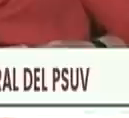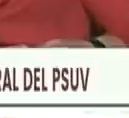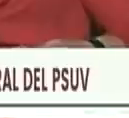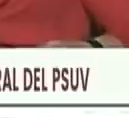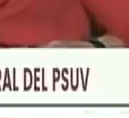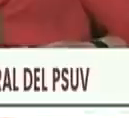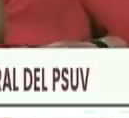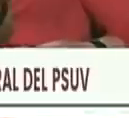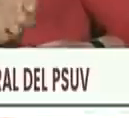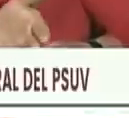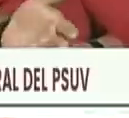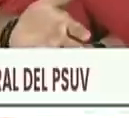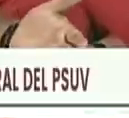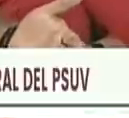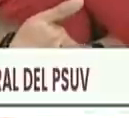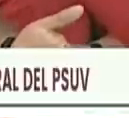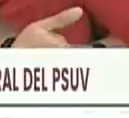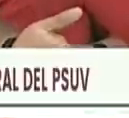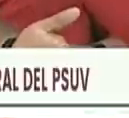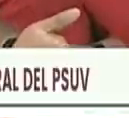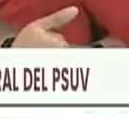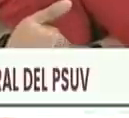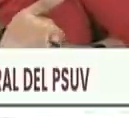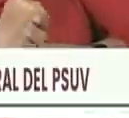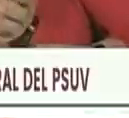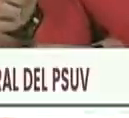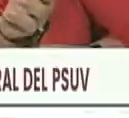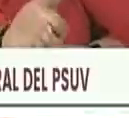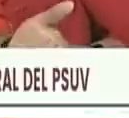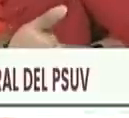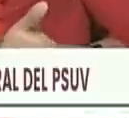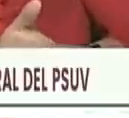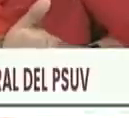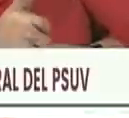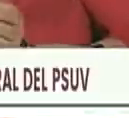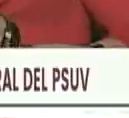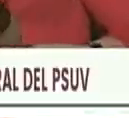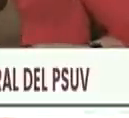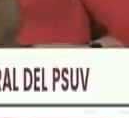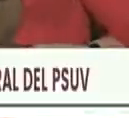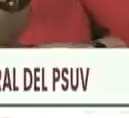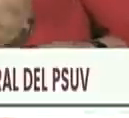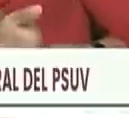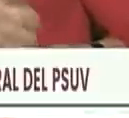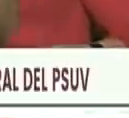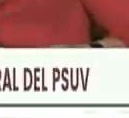son muchos tampoco. Son 335, 300, yo leo rápido,